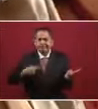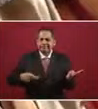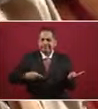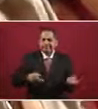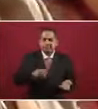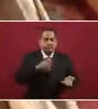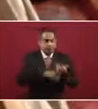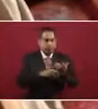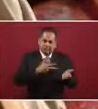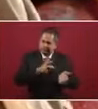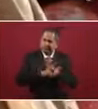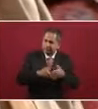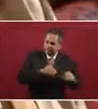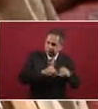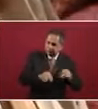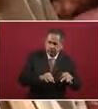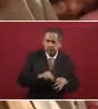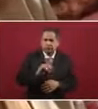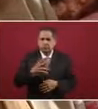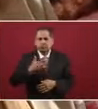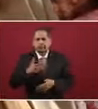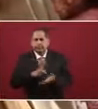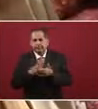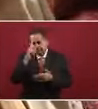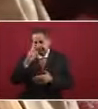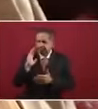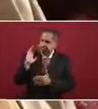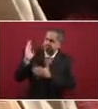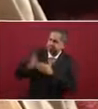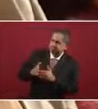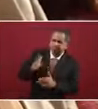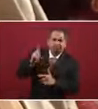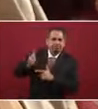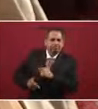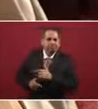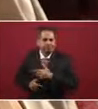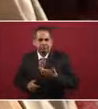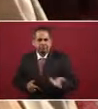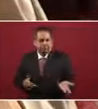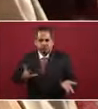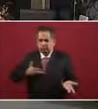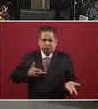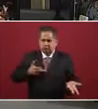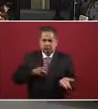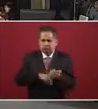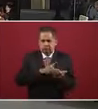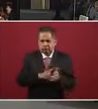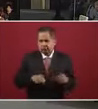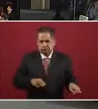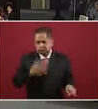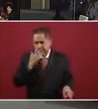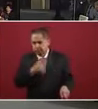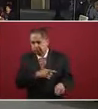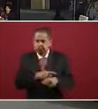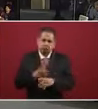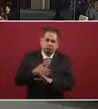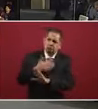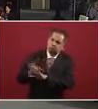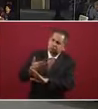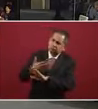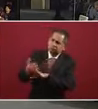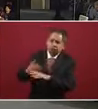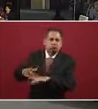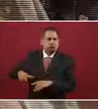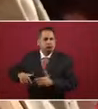tiene derecho al trabajo, pero no tiene derecho a obstaculizar el desarrollo del país y mucho menos seguir golpeteando un proyecto